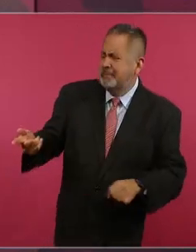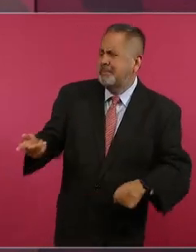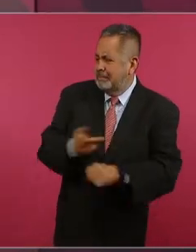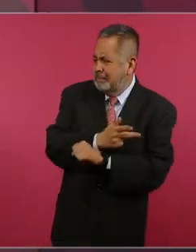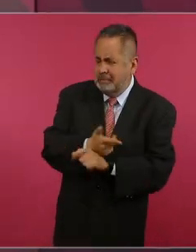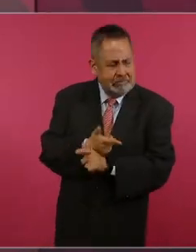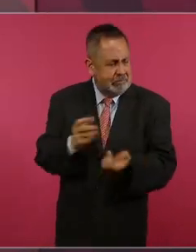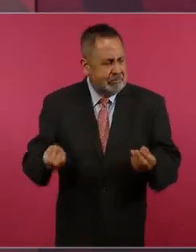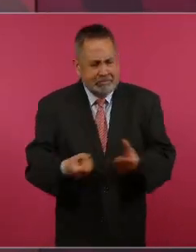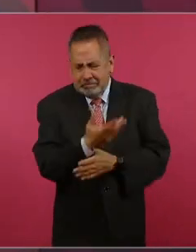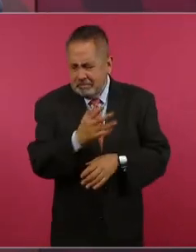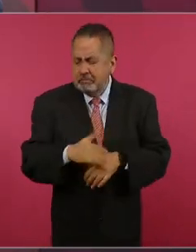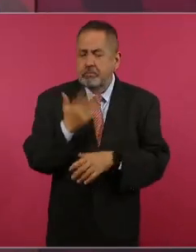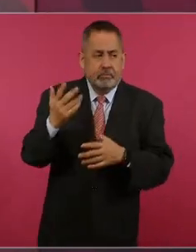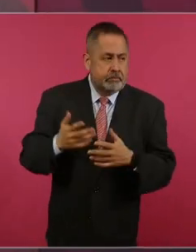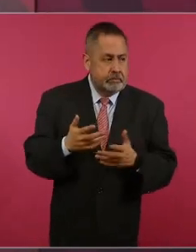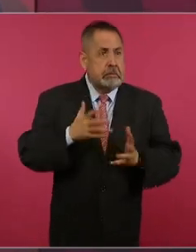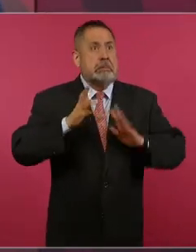Y vuelven